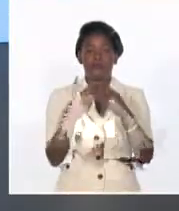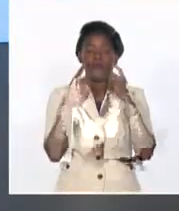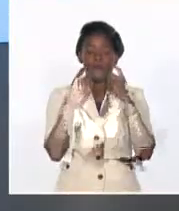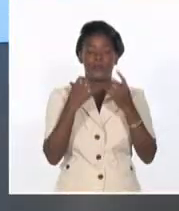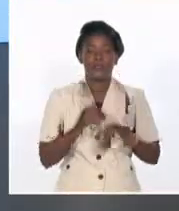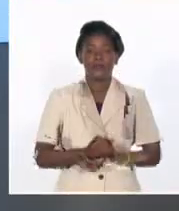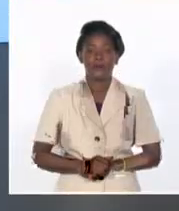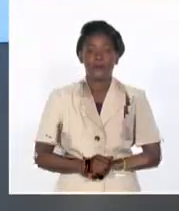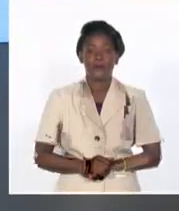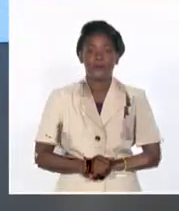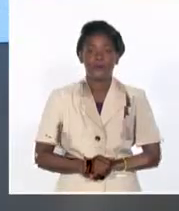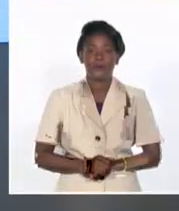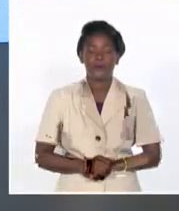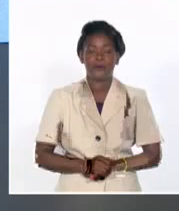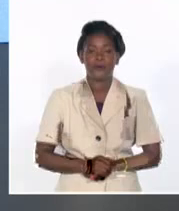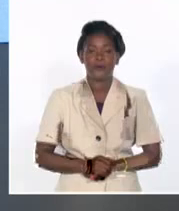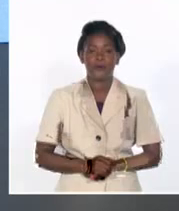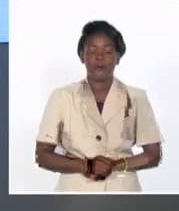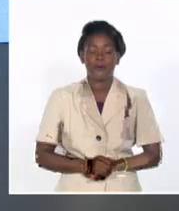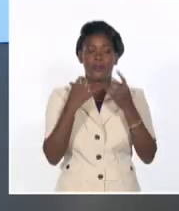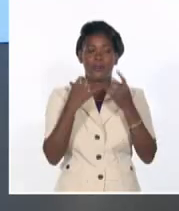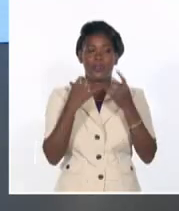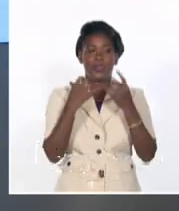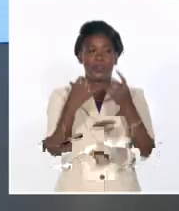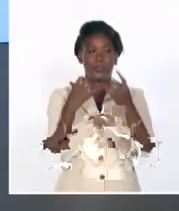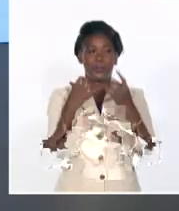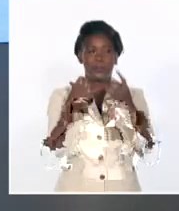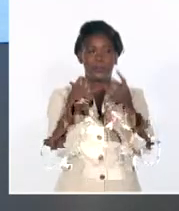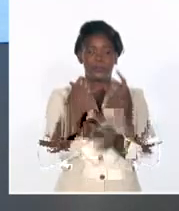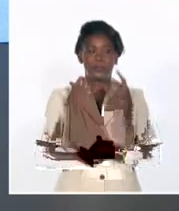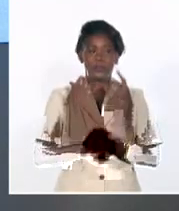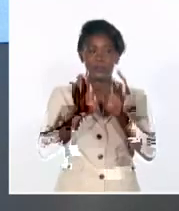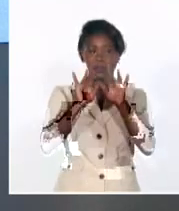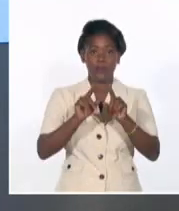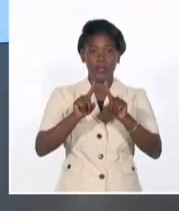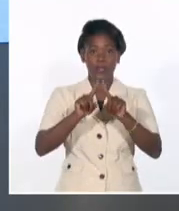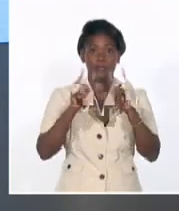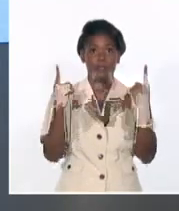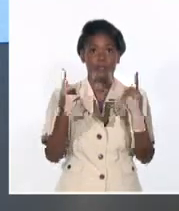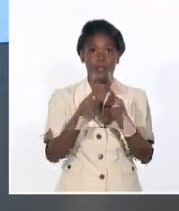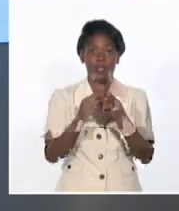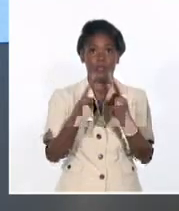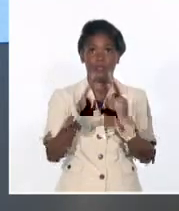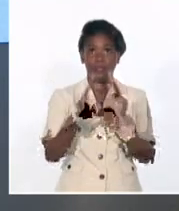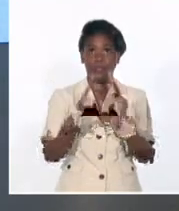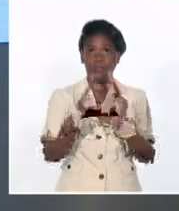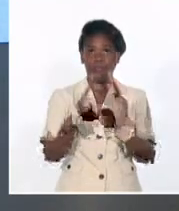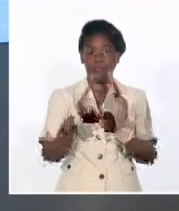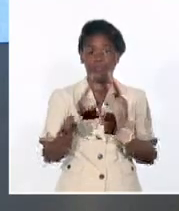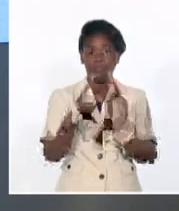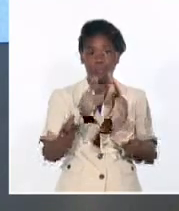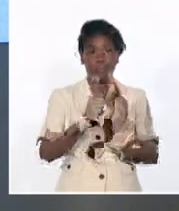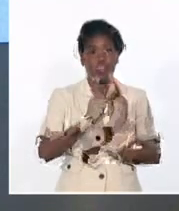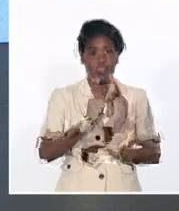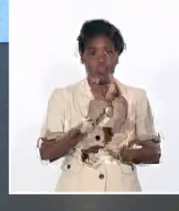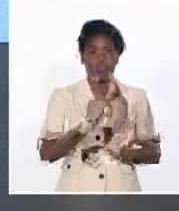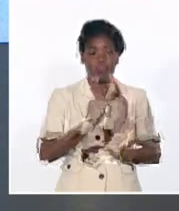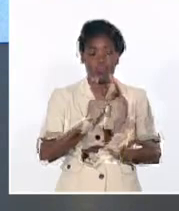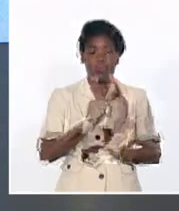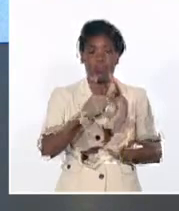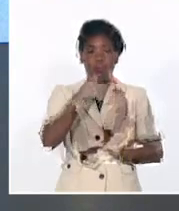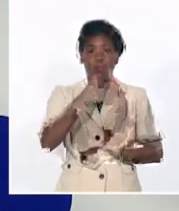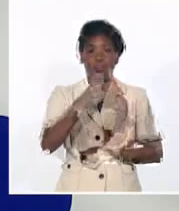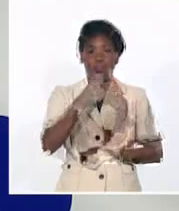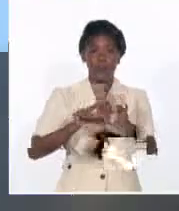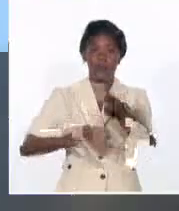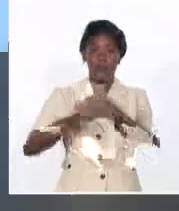También del baloncesto, a propósito de este tema, el secretario general de la Federación Cubana del Deporte accedió a conversar con el canal cubano de noticias.